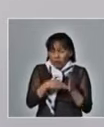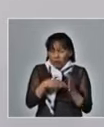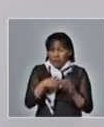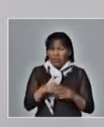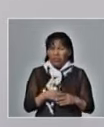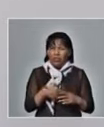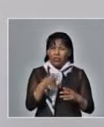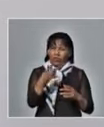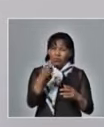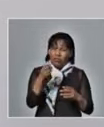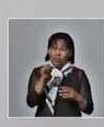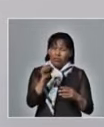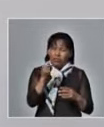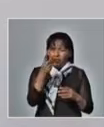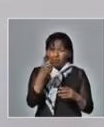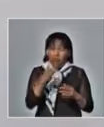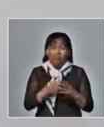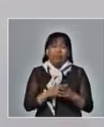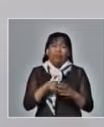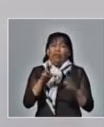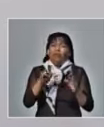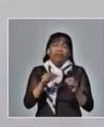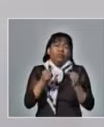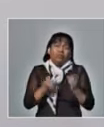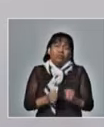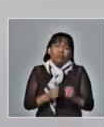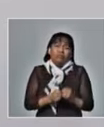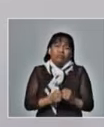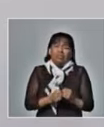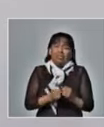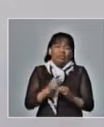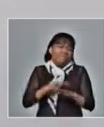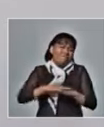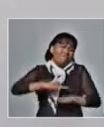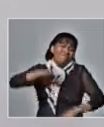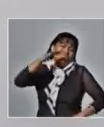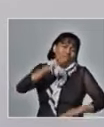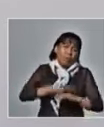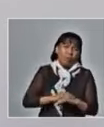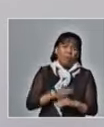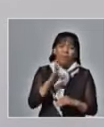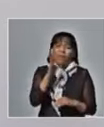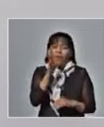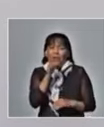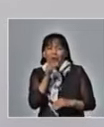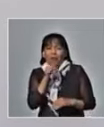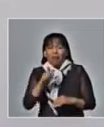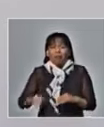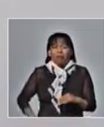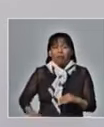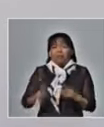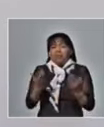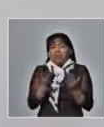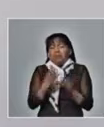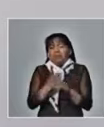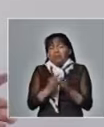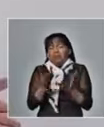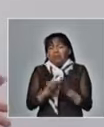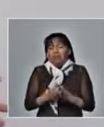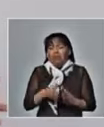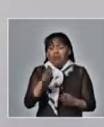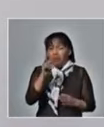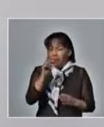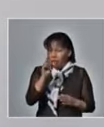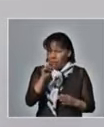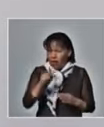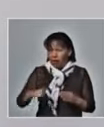la inseguridad se ha disparado y es el resultado de la incapacidad de los gobiernos panistas. En robos comunes,